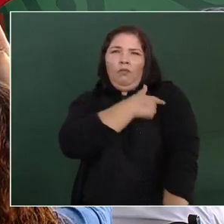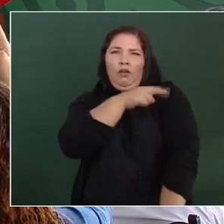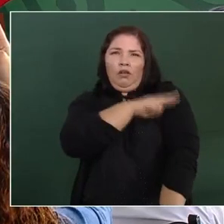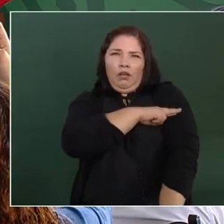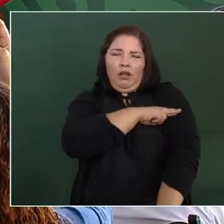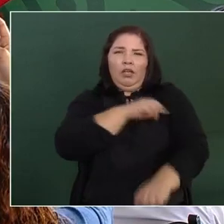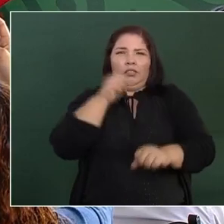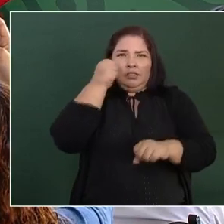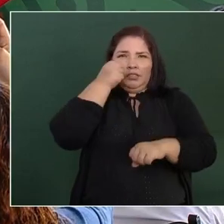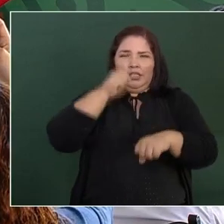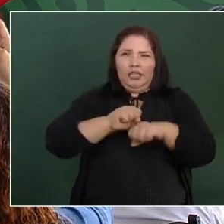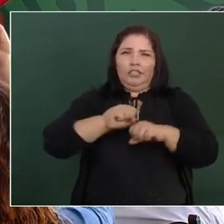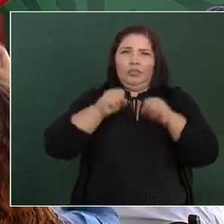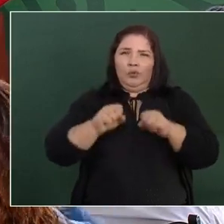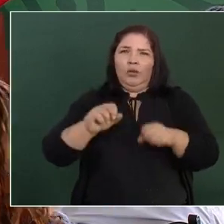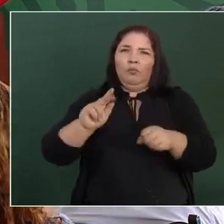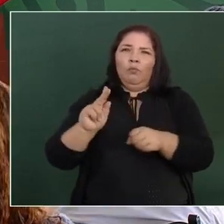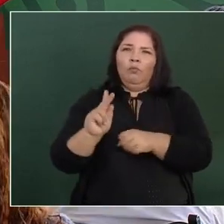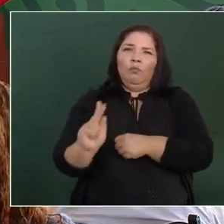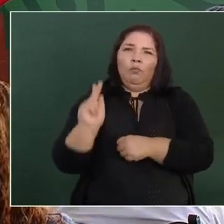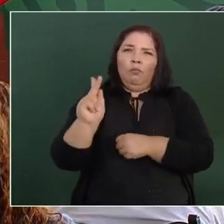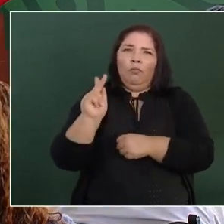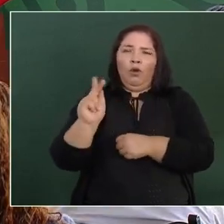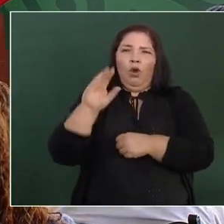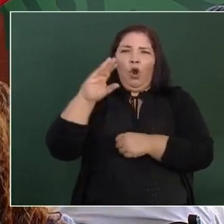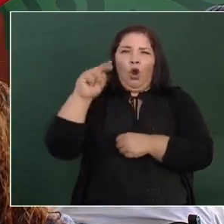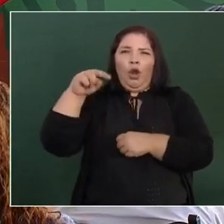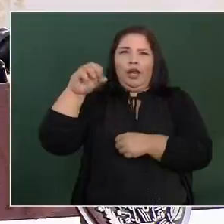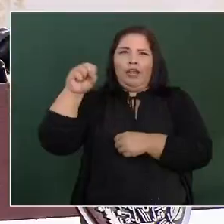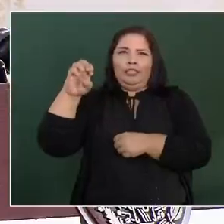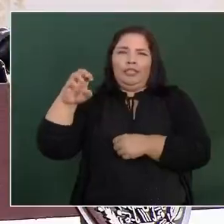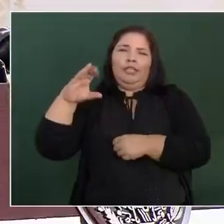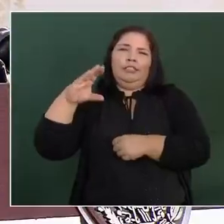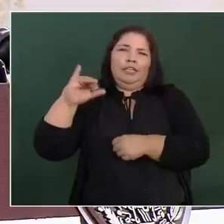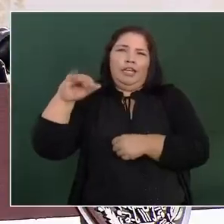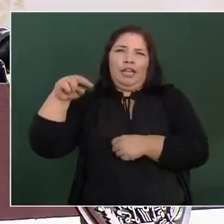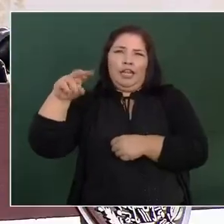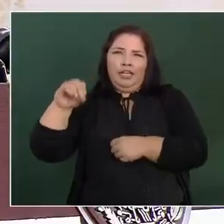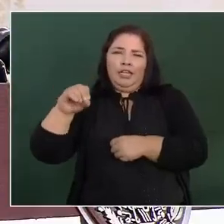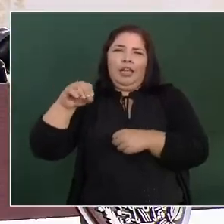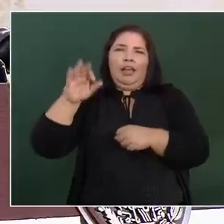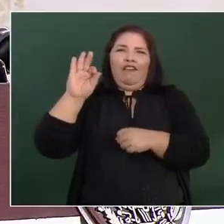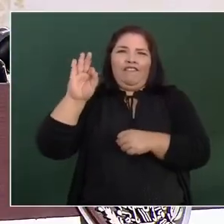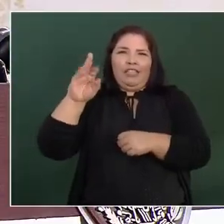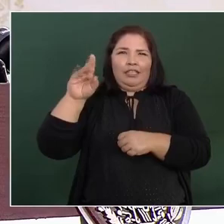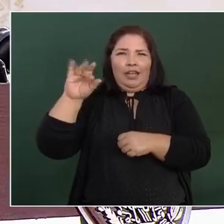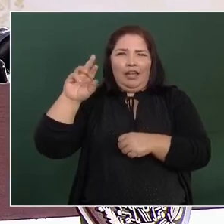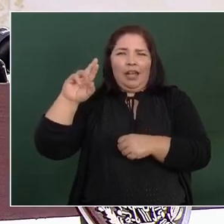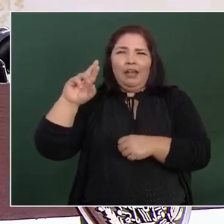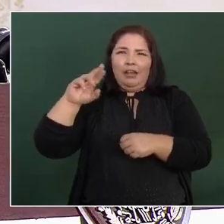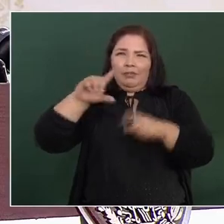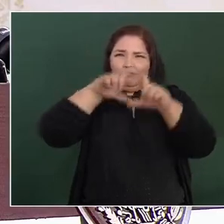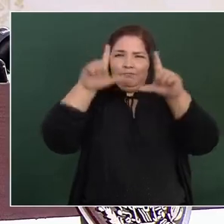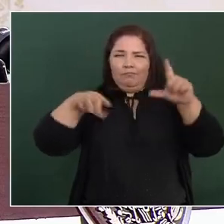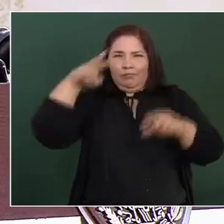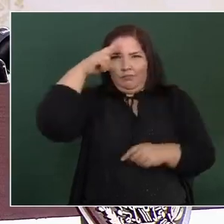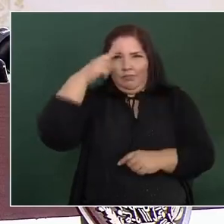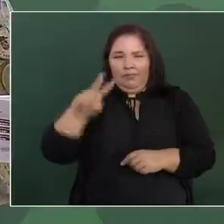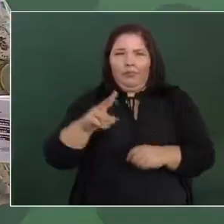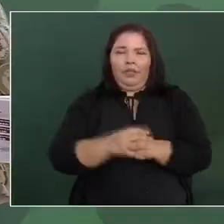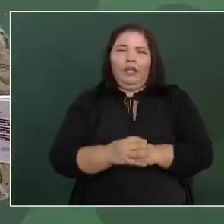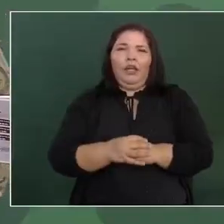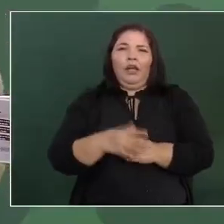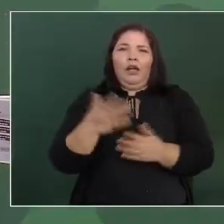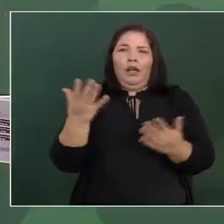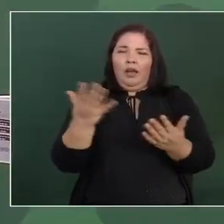la Secretaría de Seguridad Pública, la CONACE, el CNI, la CONAO y la Fiscalía General de la República. Lo que